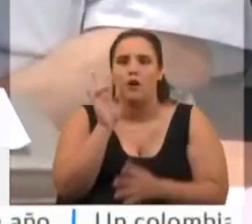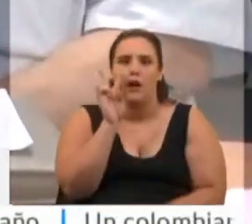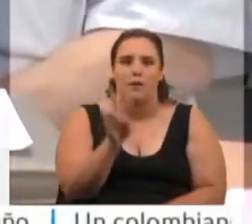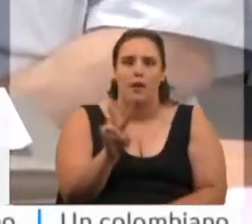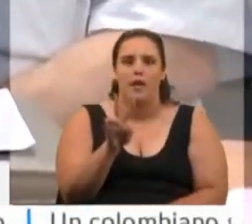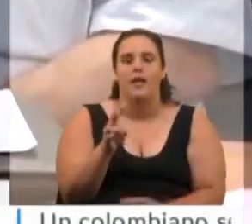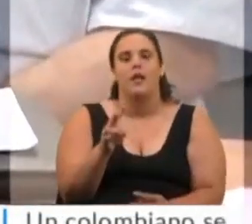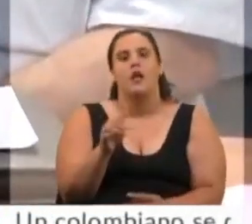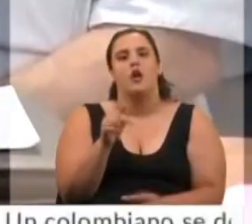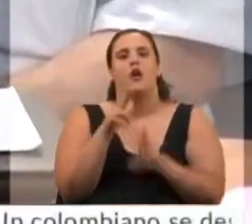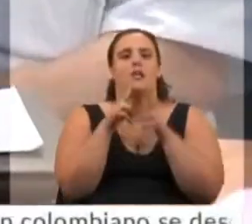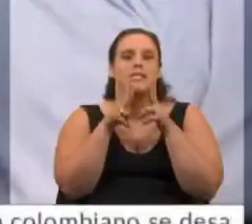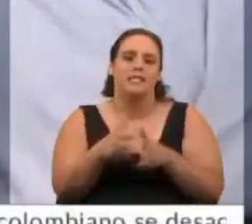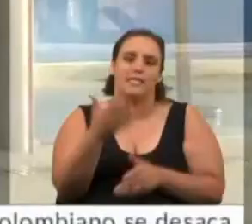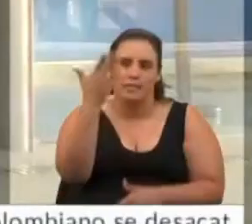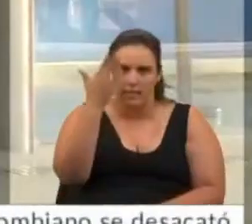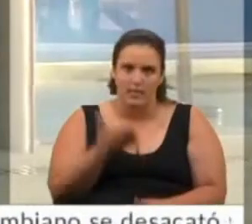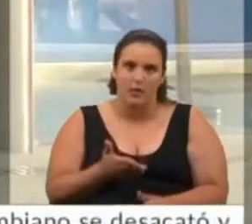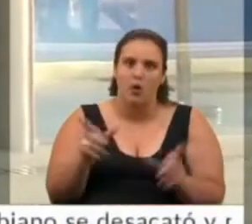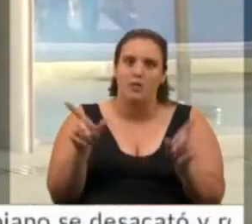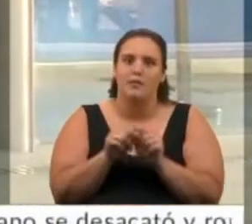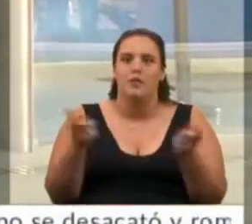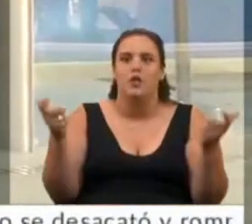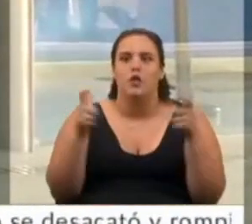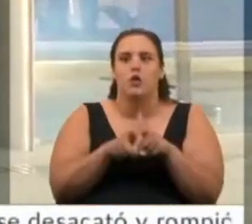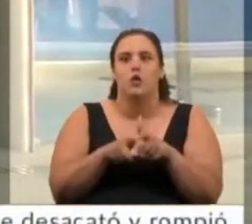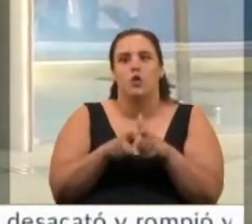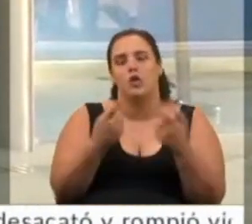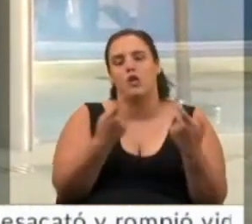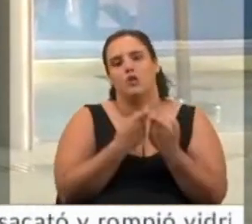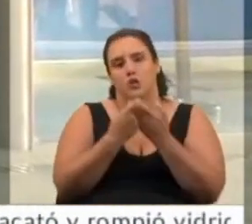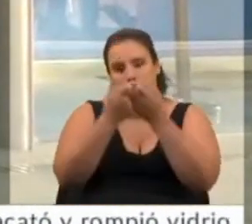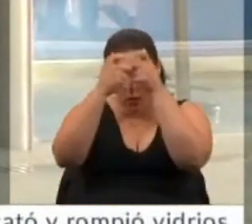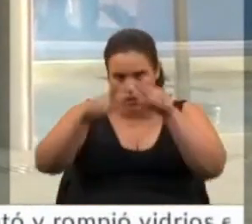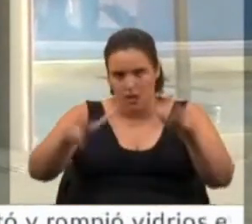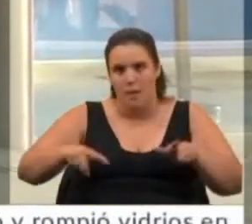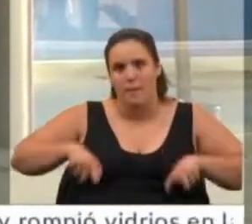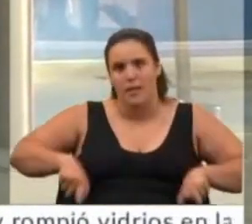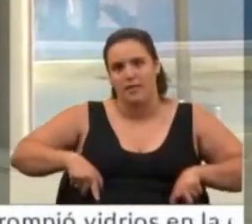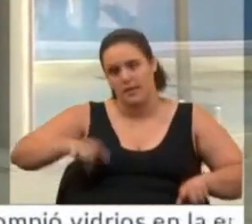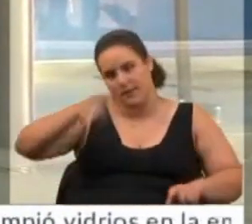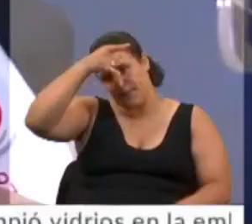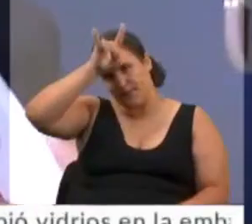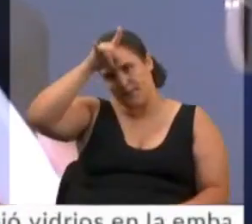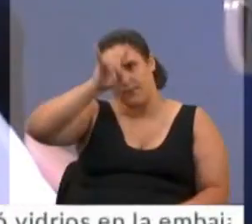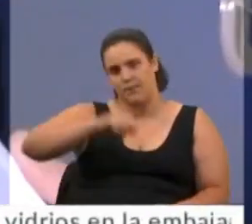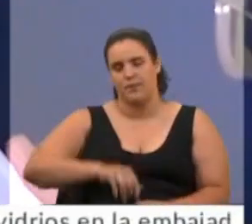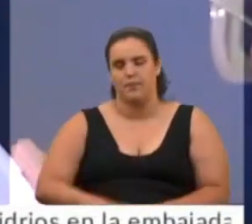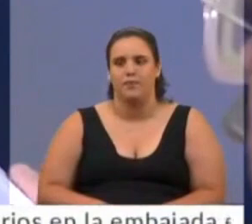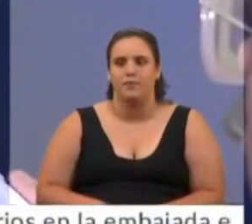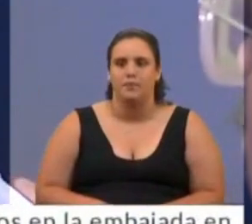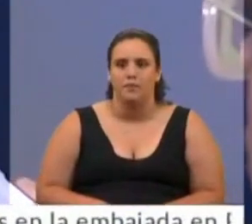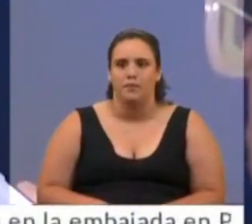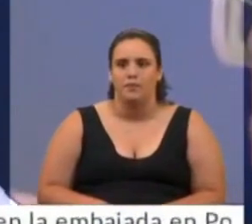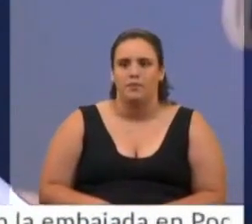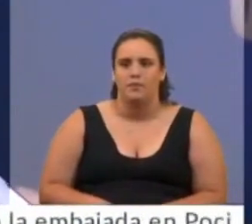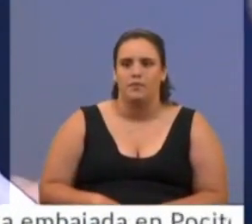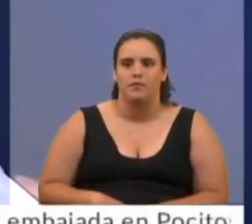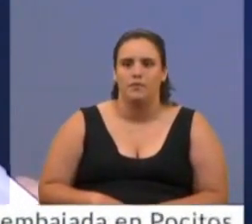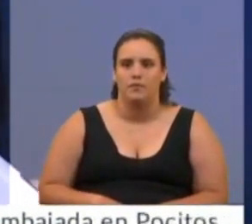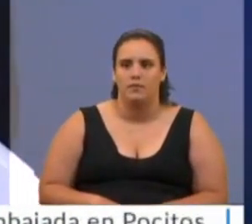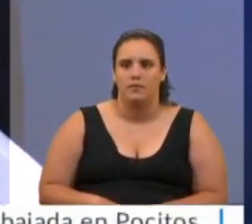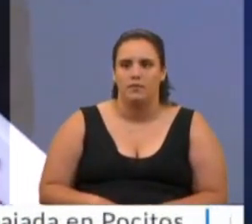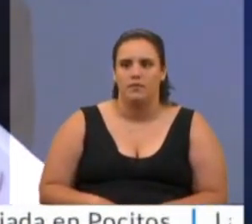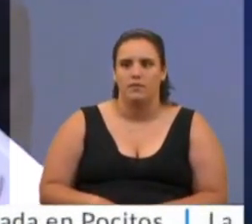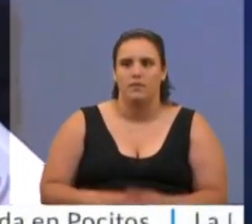decía Matos al respecto luego de terminar esta reunión con las gremiales rurales y el Ministerio de Ganadería. Se convoca al